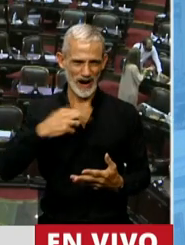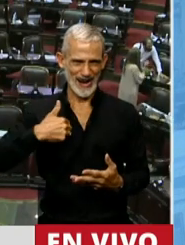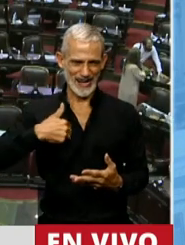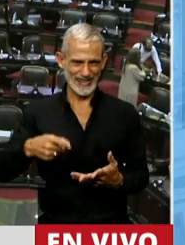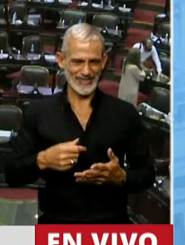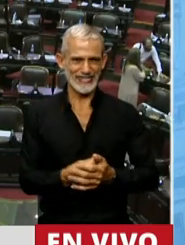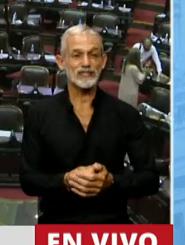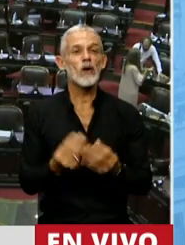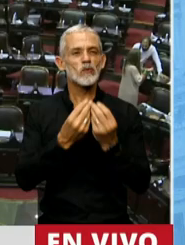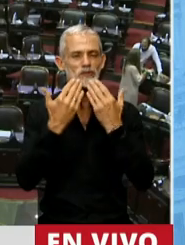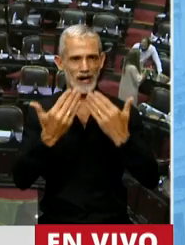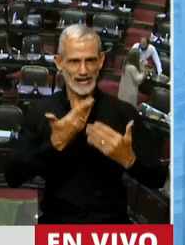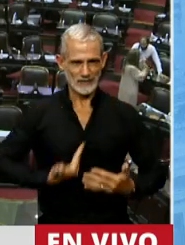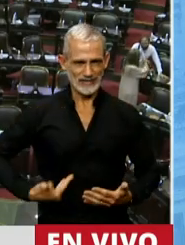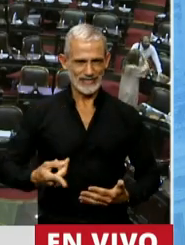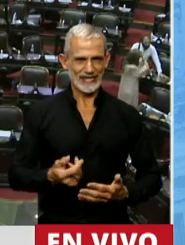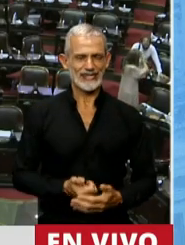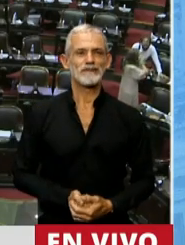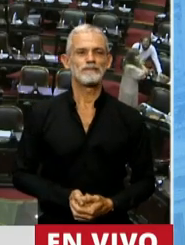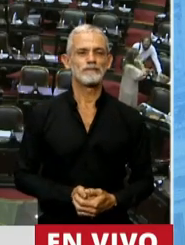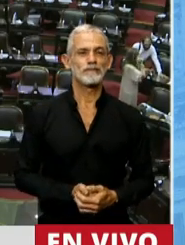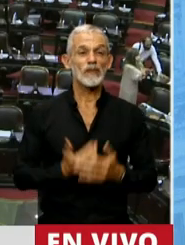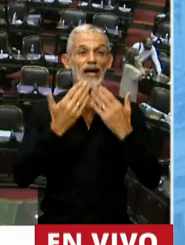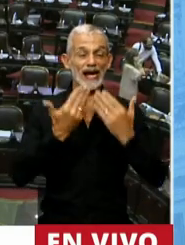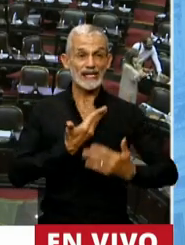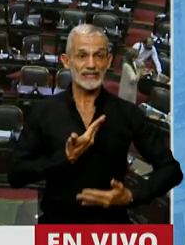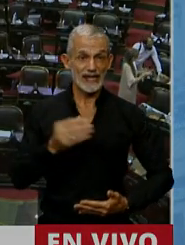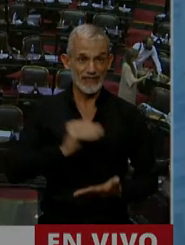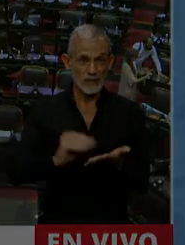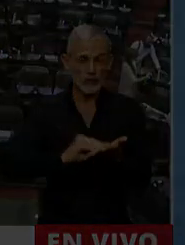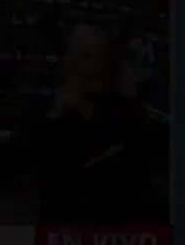argentinas. Muchas gracias, presidente. Gracias, diputado Gioja.